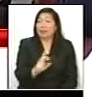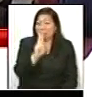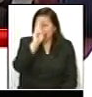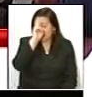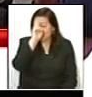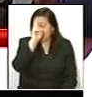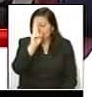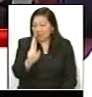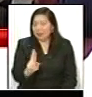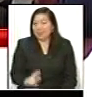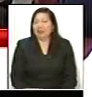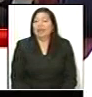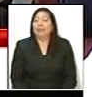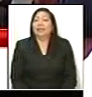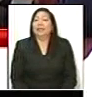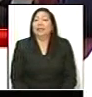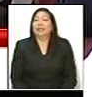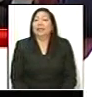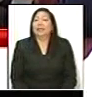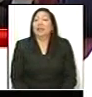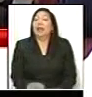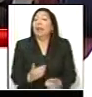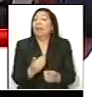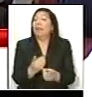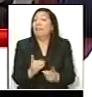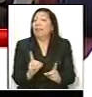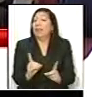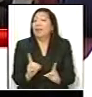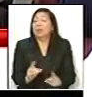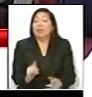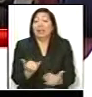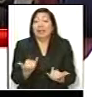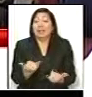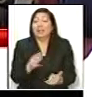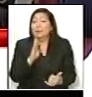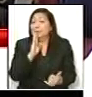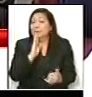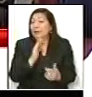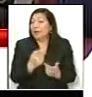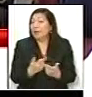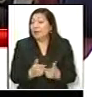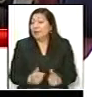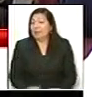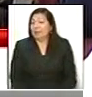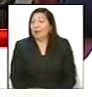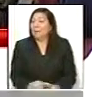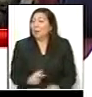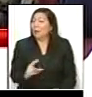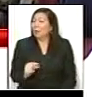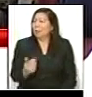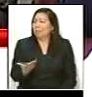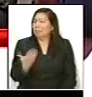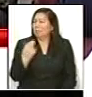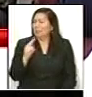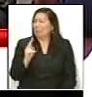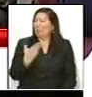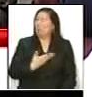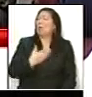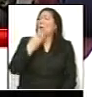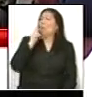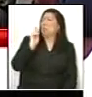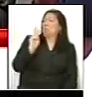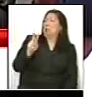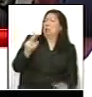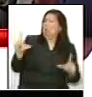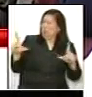respeto. Y la democracia es eso, es democracia y es tolerancia y es libertad. Pero no porque el presidente nos está mirando, cada